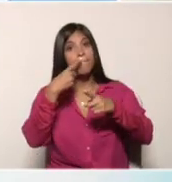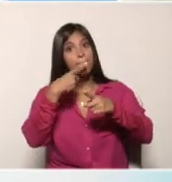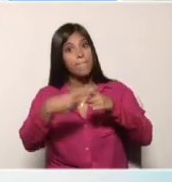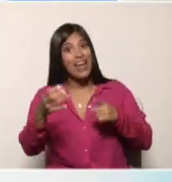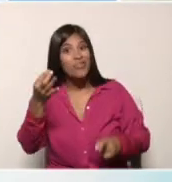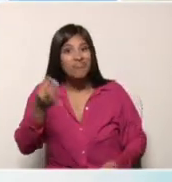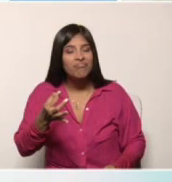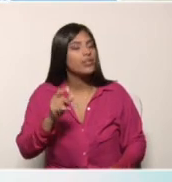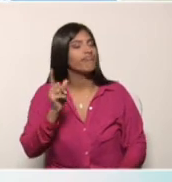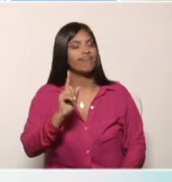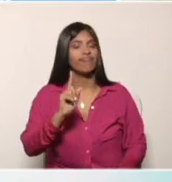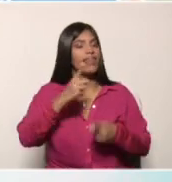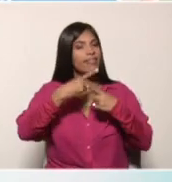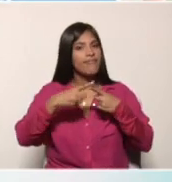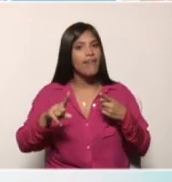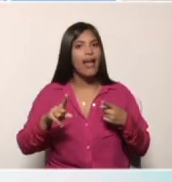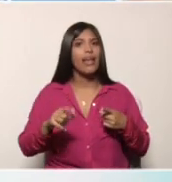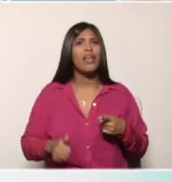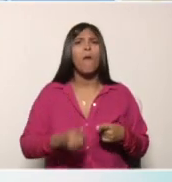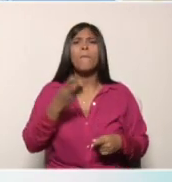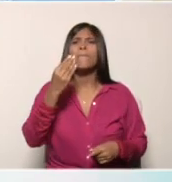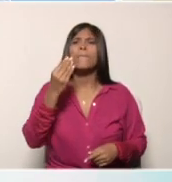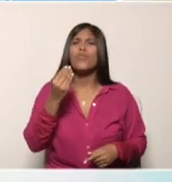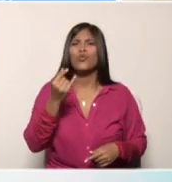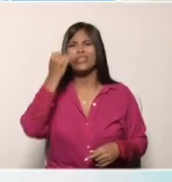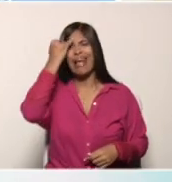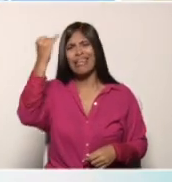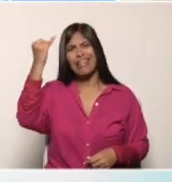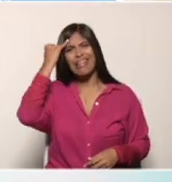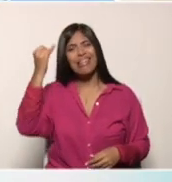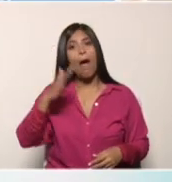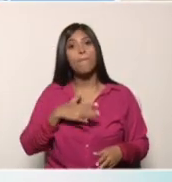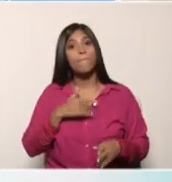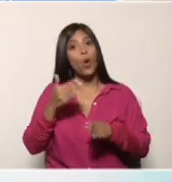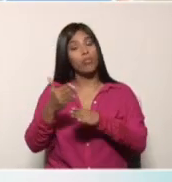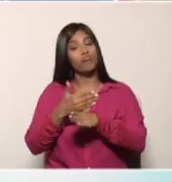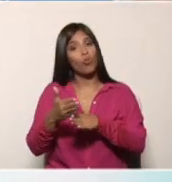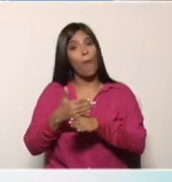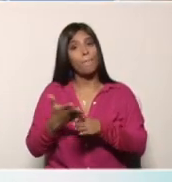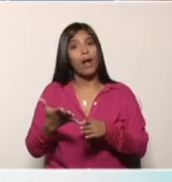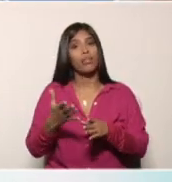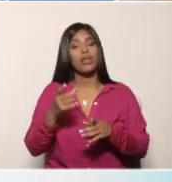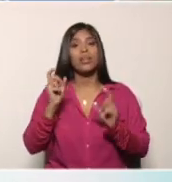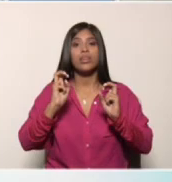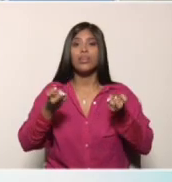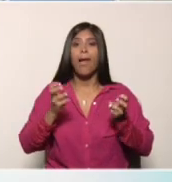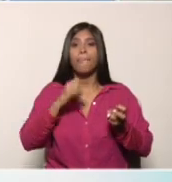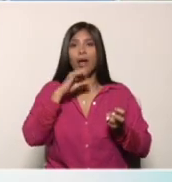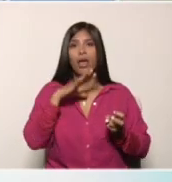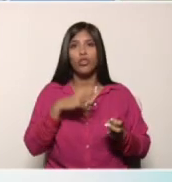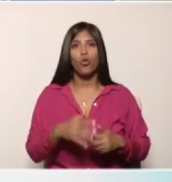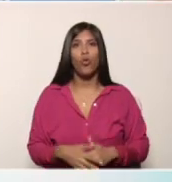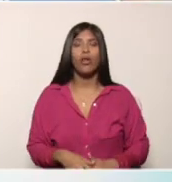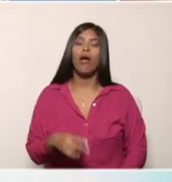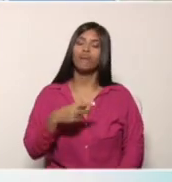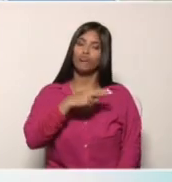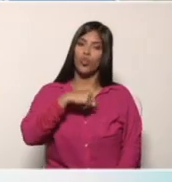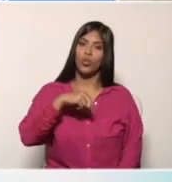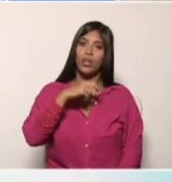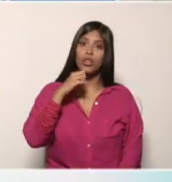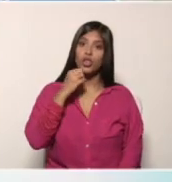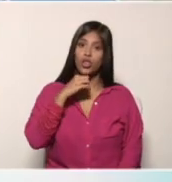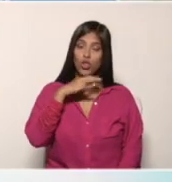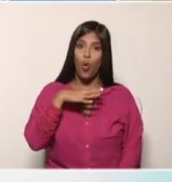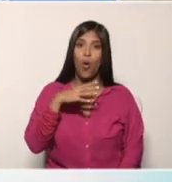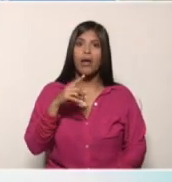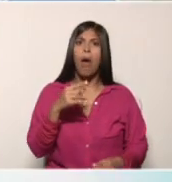totalmente distinta. Existen tantas posibilidades de compartir nuestro contenido. Tienes razón, podemos compartir nuestra historia en formato